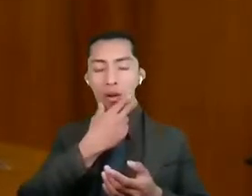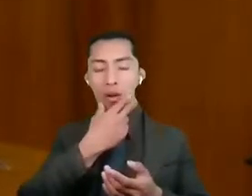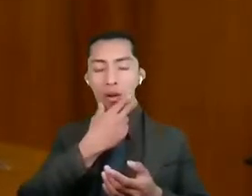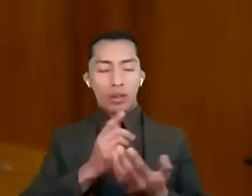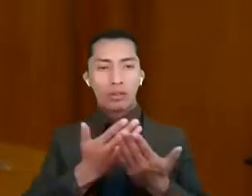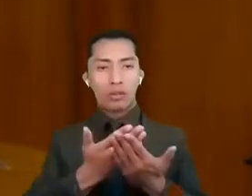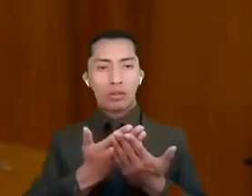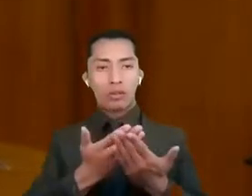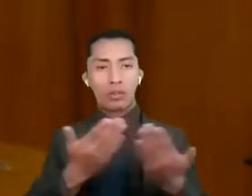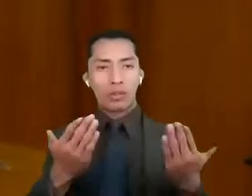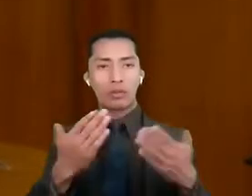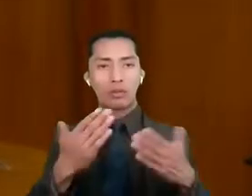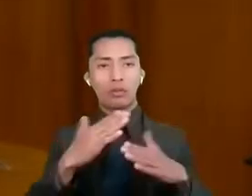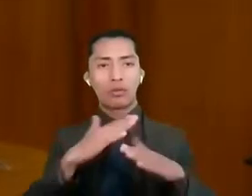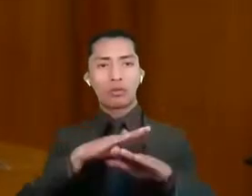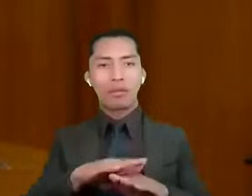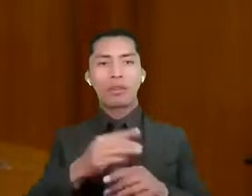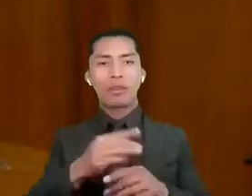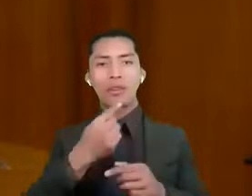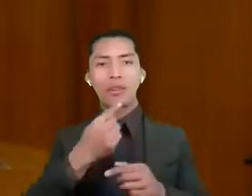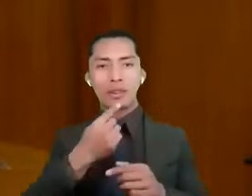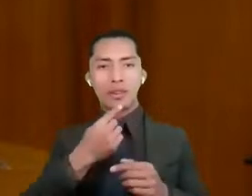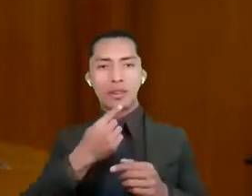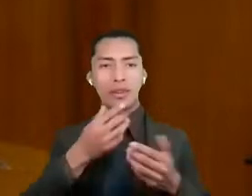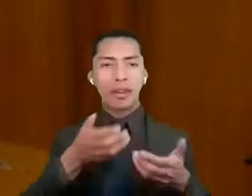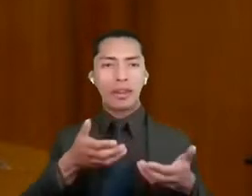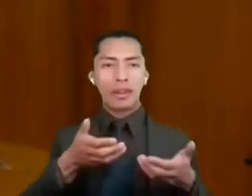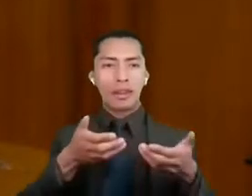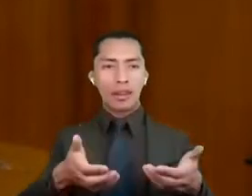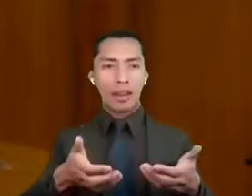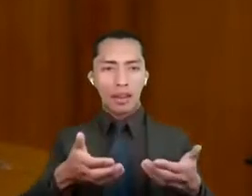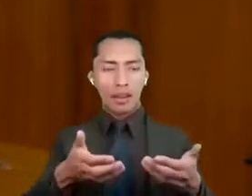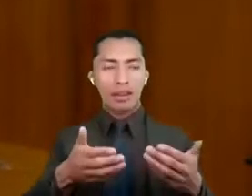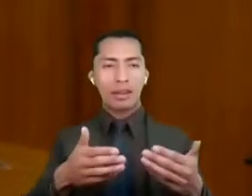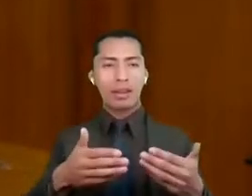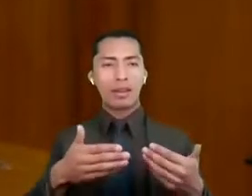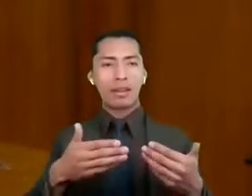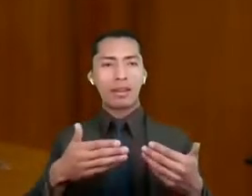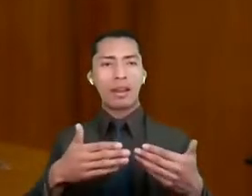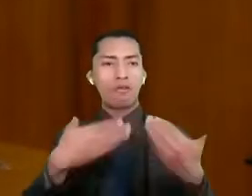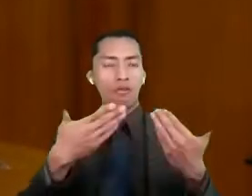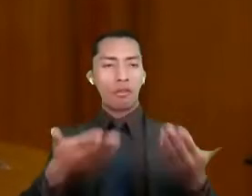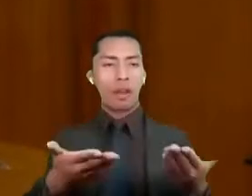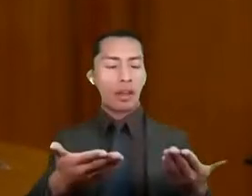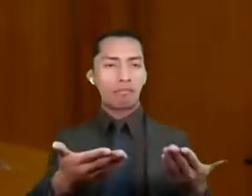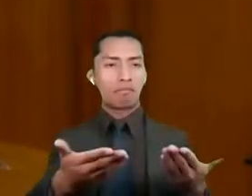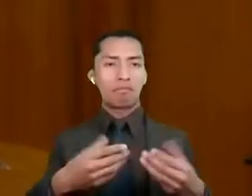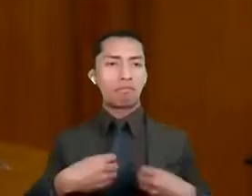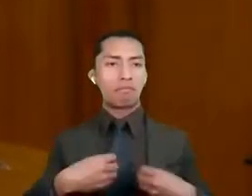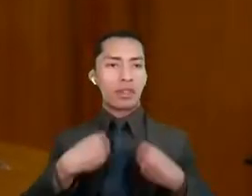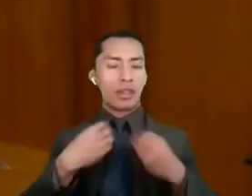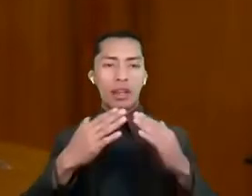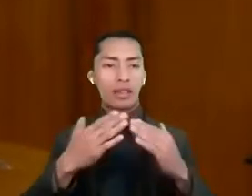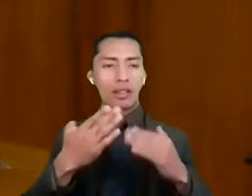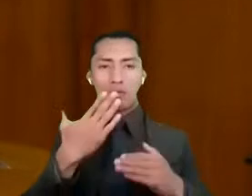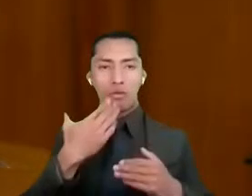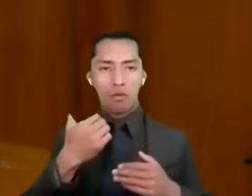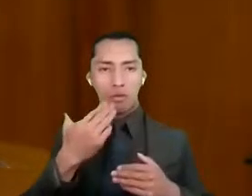calle, los niños, como bien lo decían las diputadas en sus preguntas, de deserción